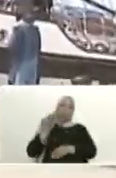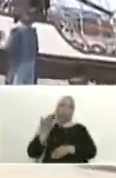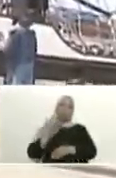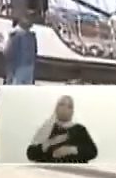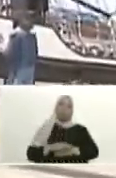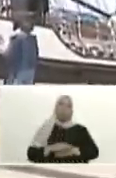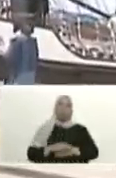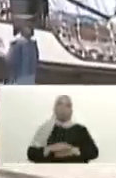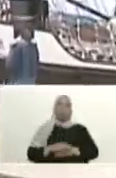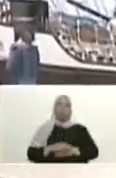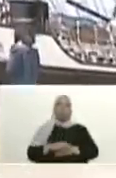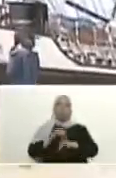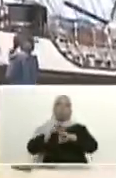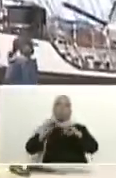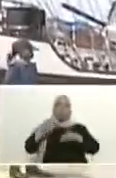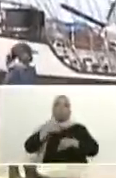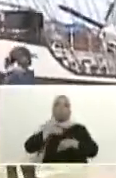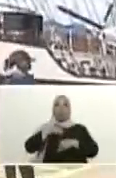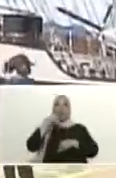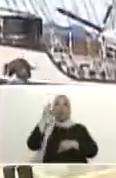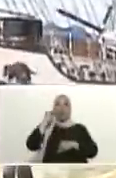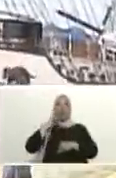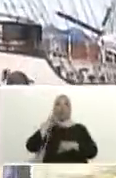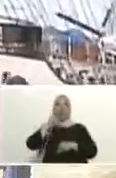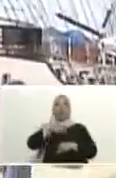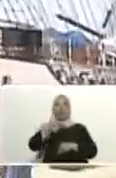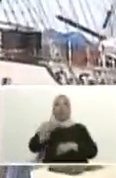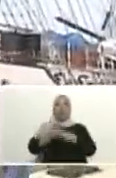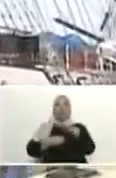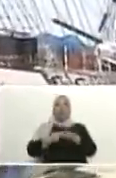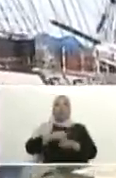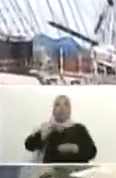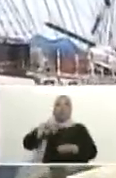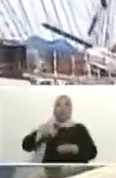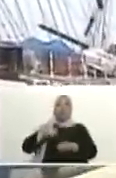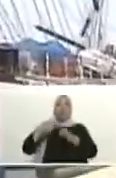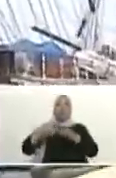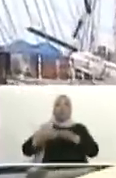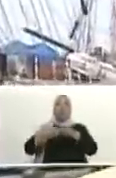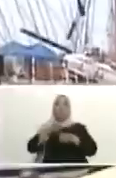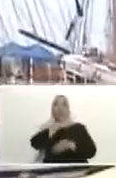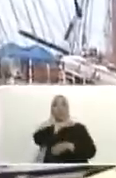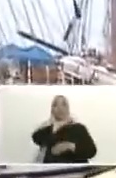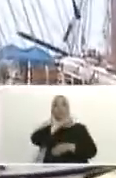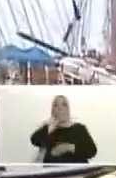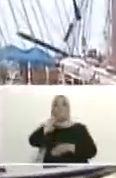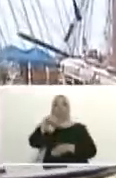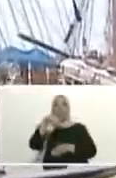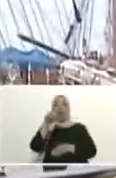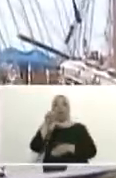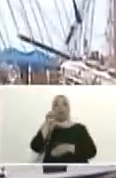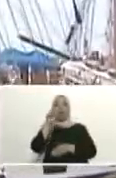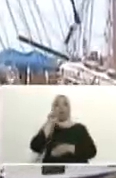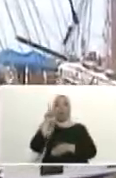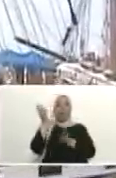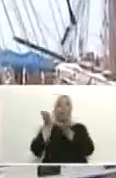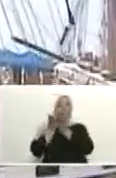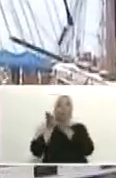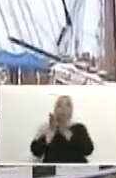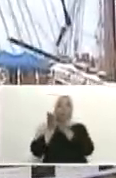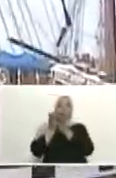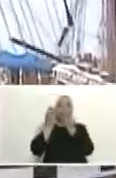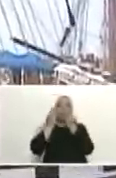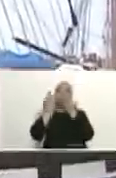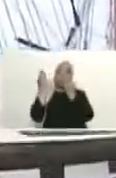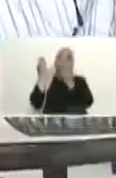Entrega del estandarte invicto de la Armada Bolivariana por el capitán de navío Jesús Moreno Jiménez, comandante del buque escuela Alfa Bravo